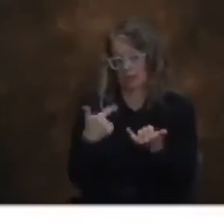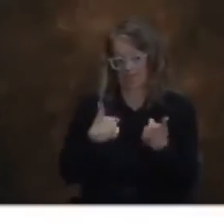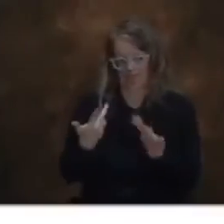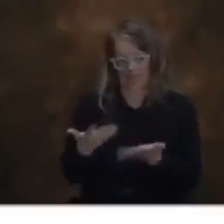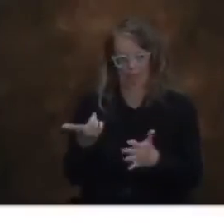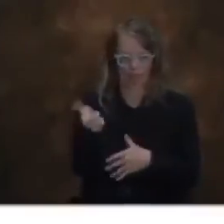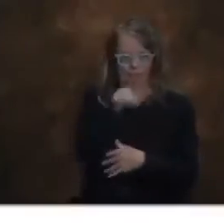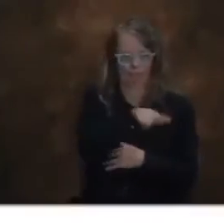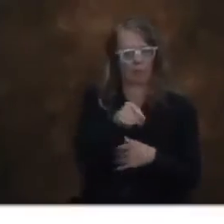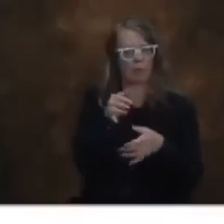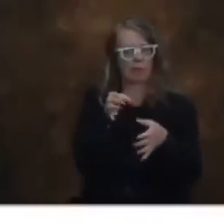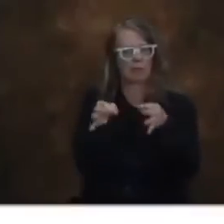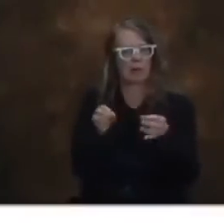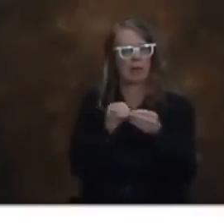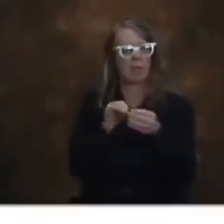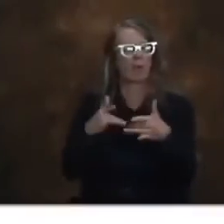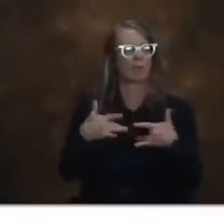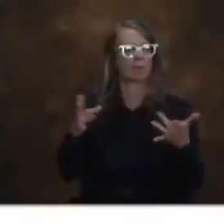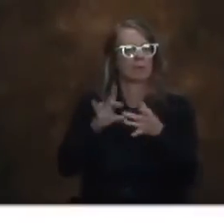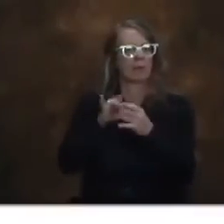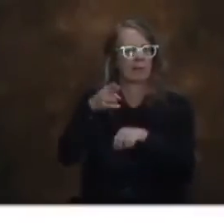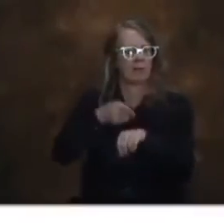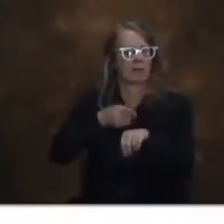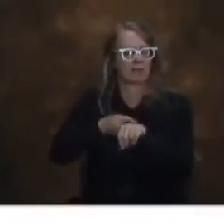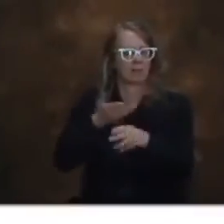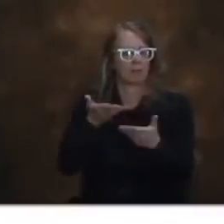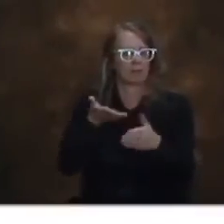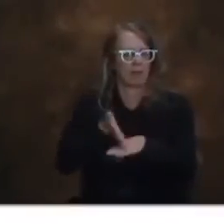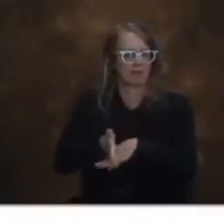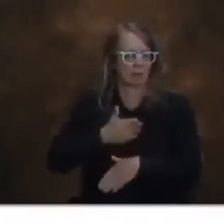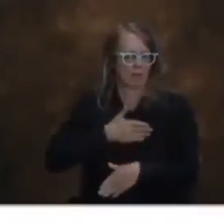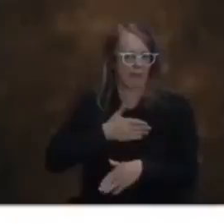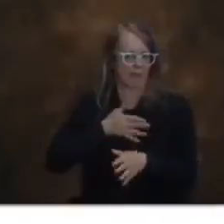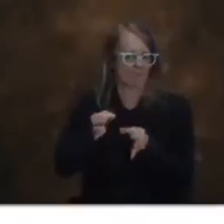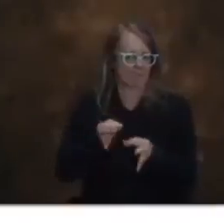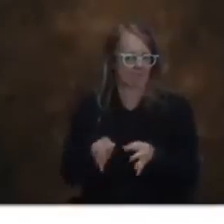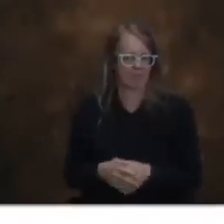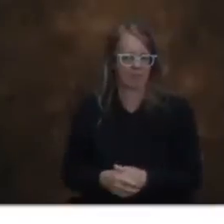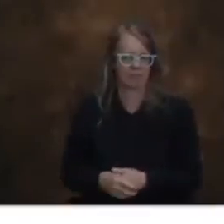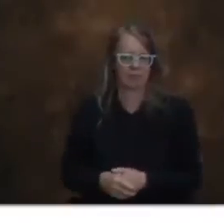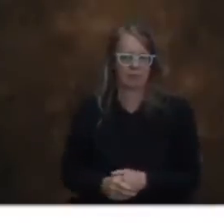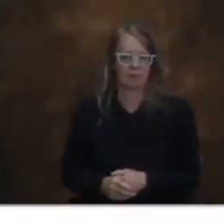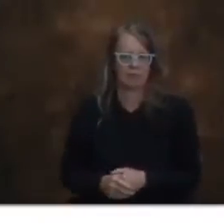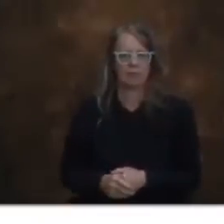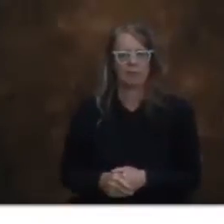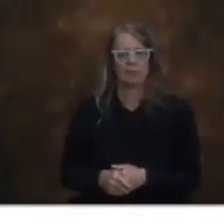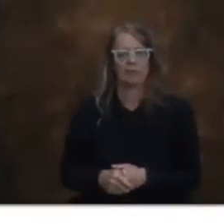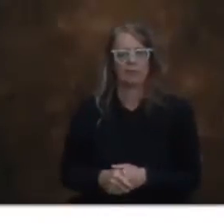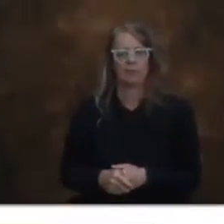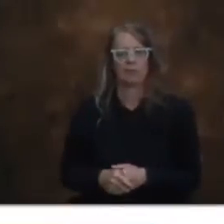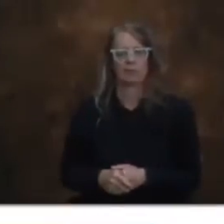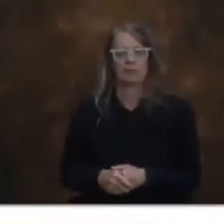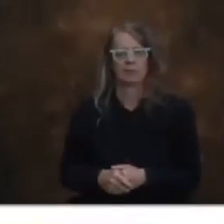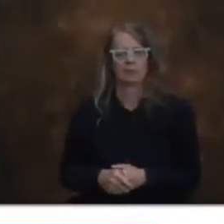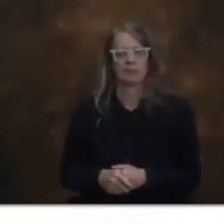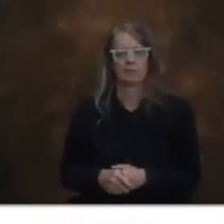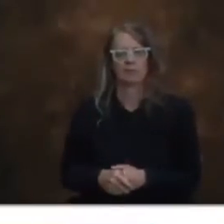hospitalario cuando yo termine de hablar sobre las vacunas